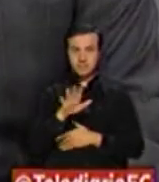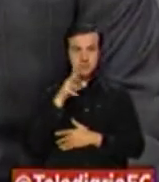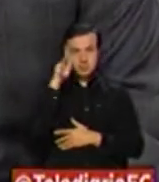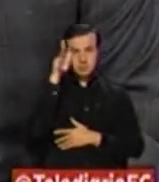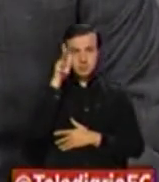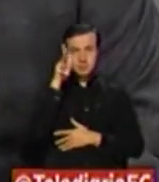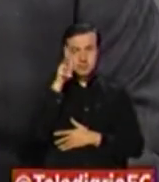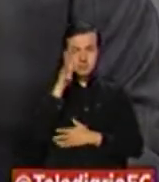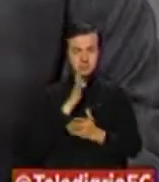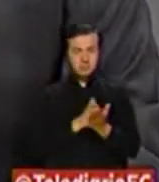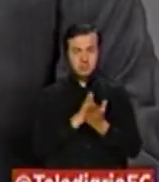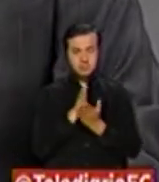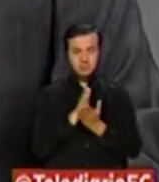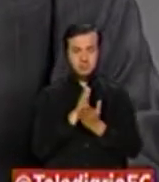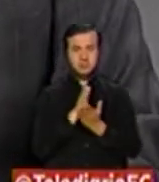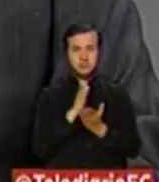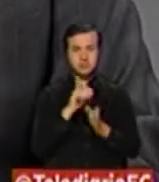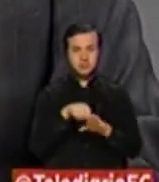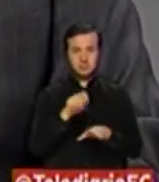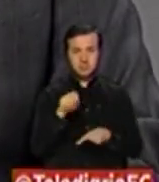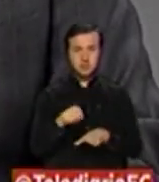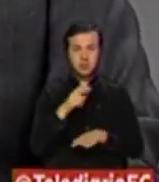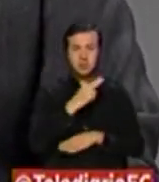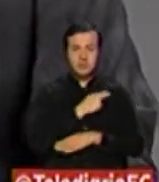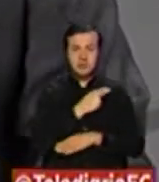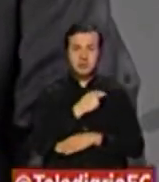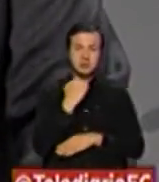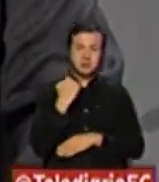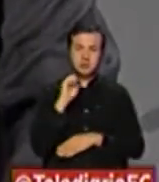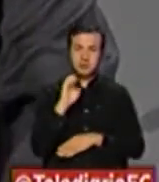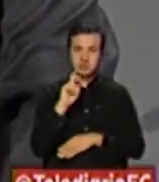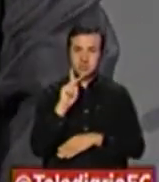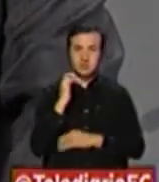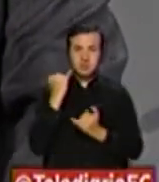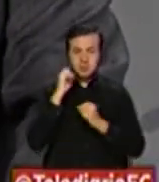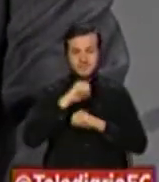Ciencias Sociales y Jurídicas de la Universidad SEC, esta mañana aquí en Primera Impresión.